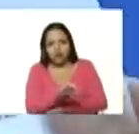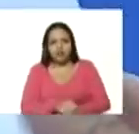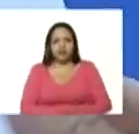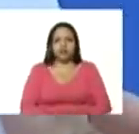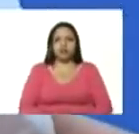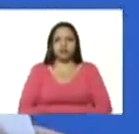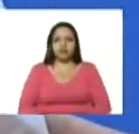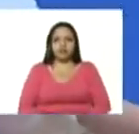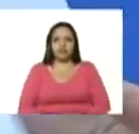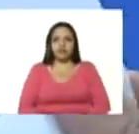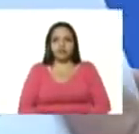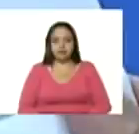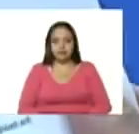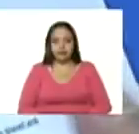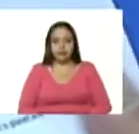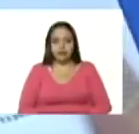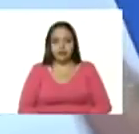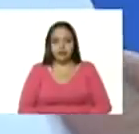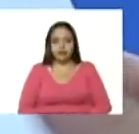119.999.000 dólares,